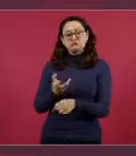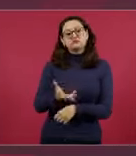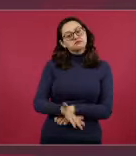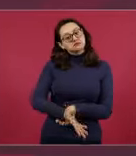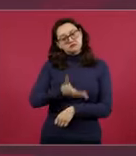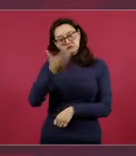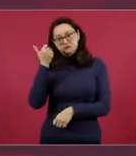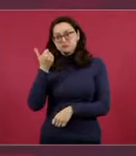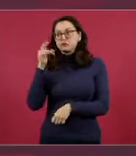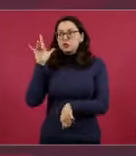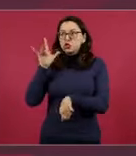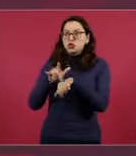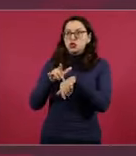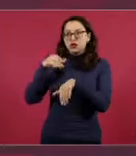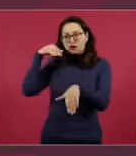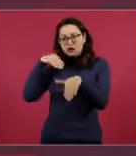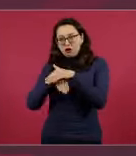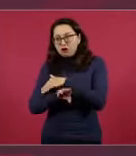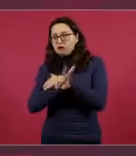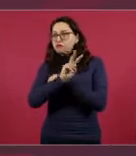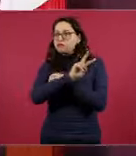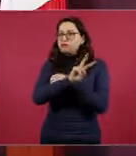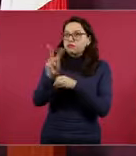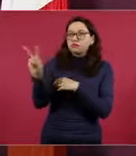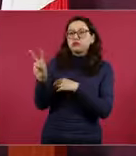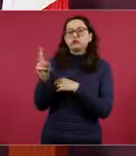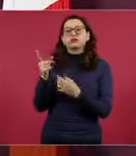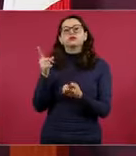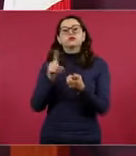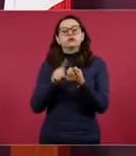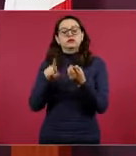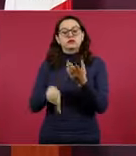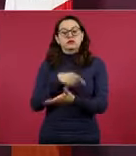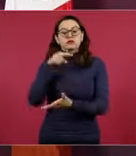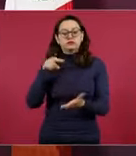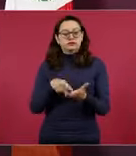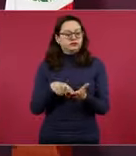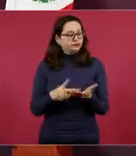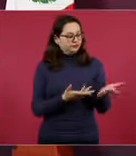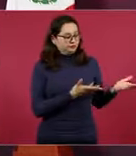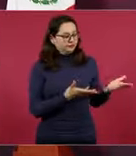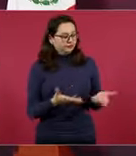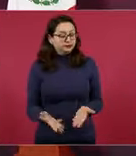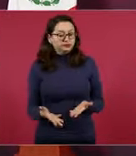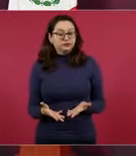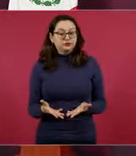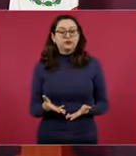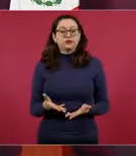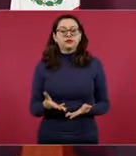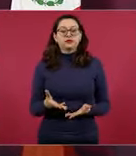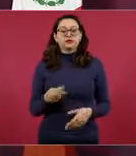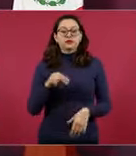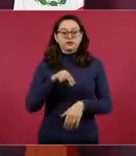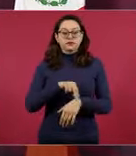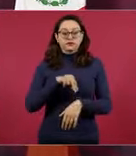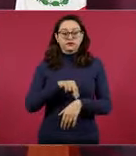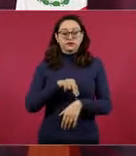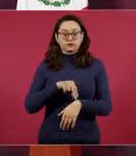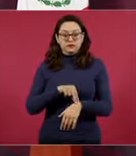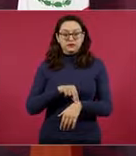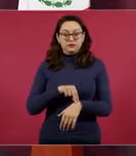conozcan dónde está ubicada. Todo esto lo van a explicar ahora los